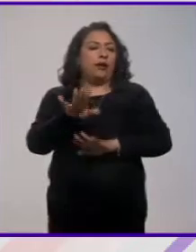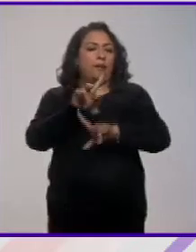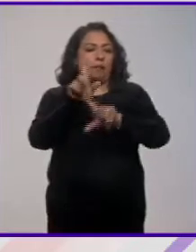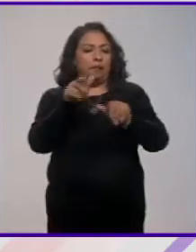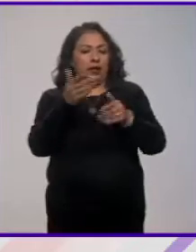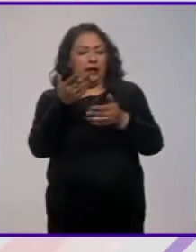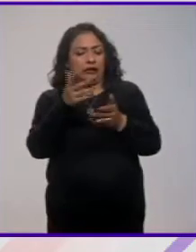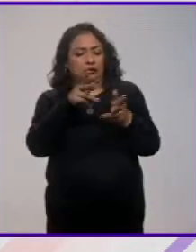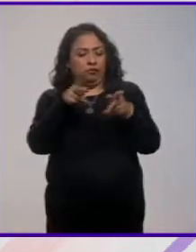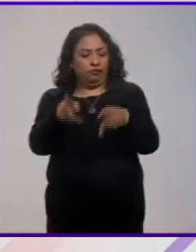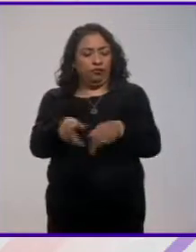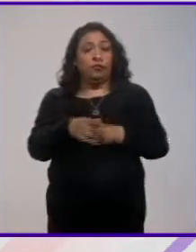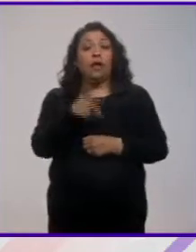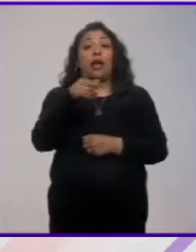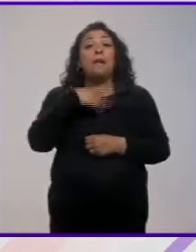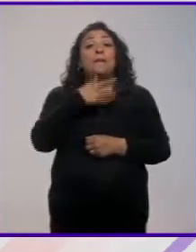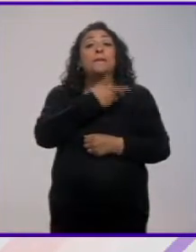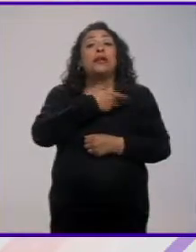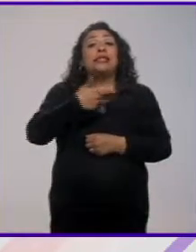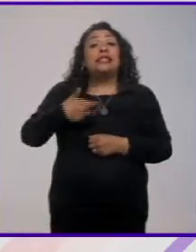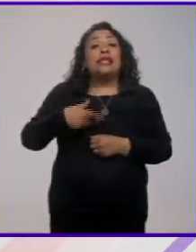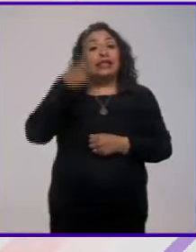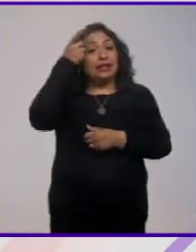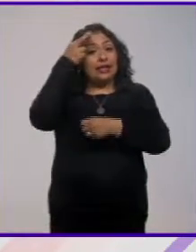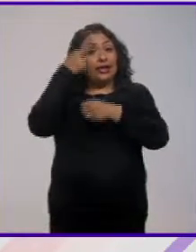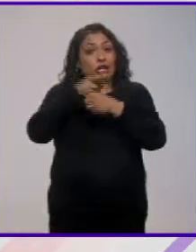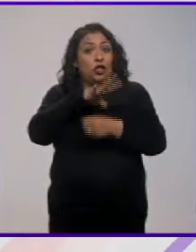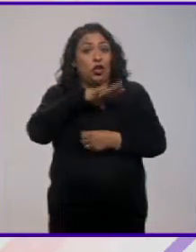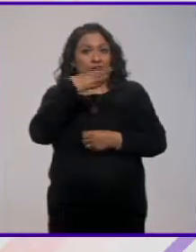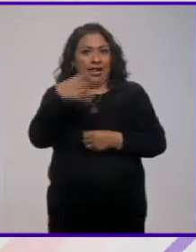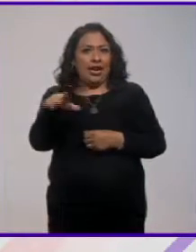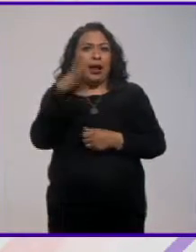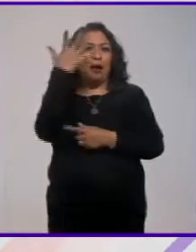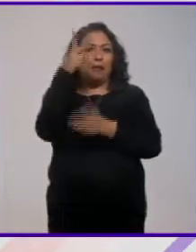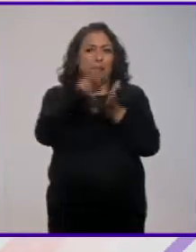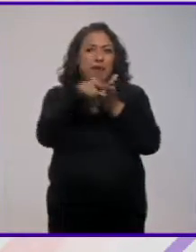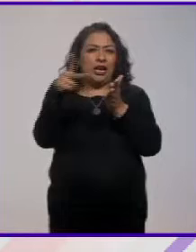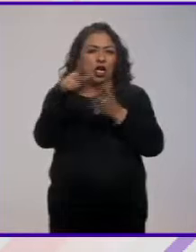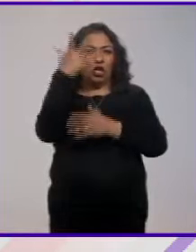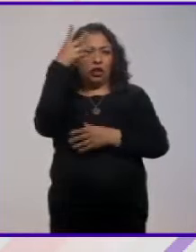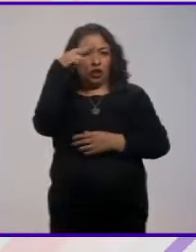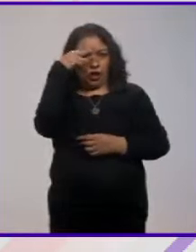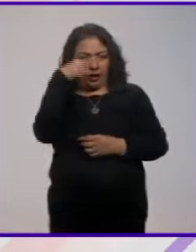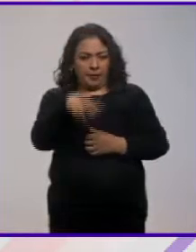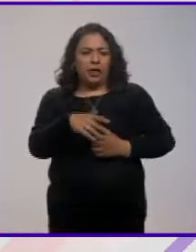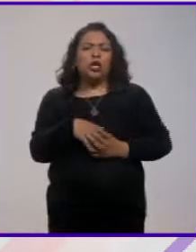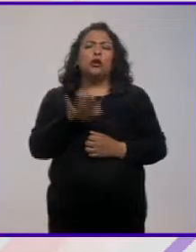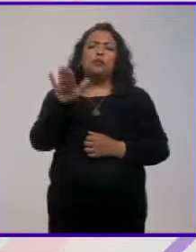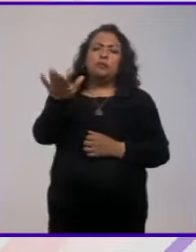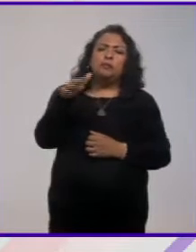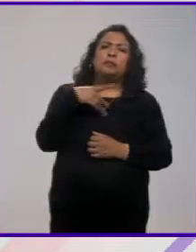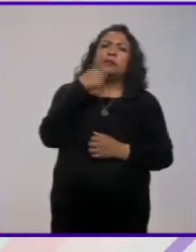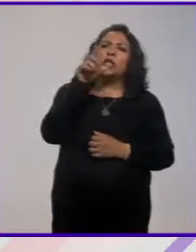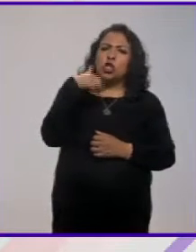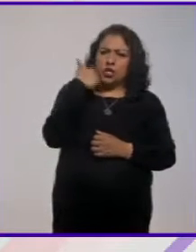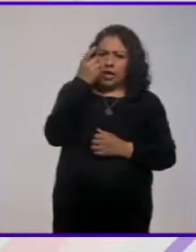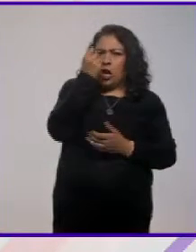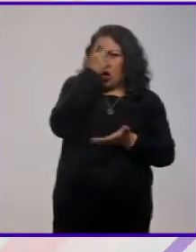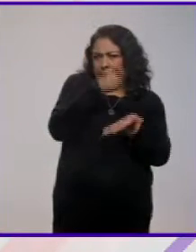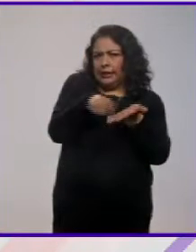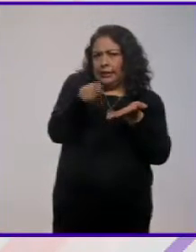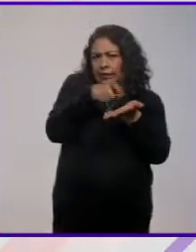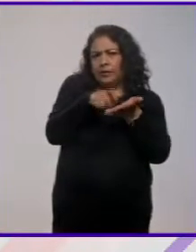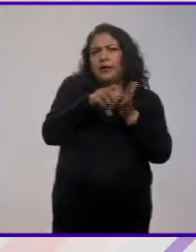que era el presidente y director general del Sol de México, de la cadena de soles. Y le dije, yo quiero escribir, estoy